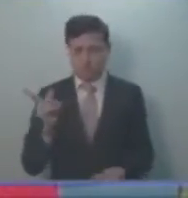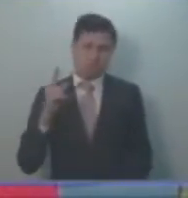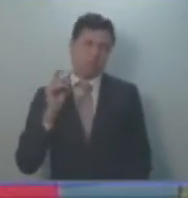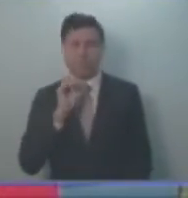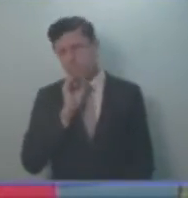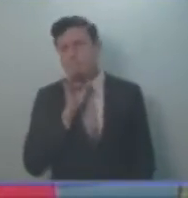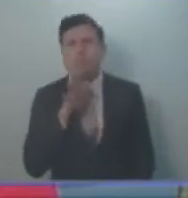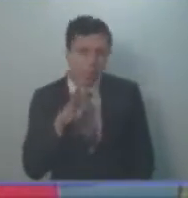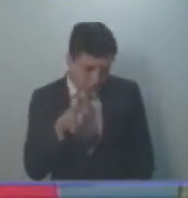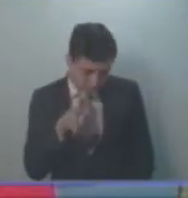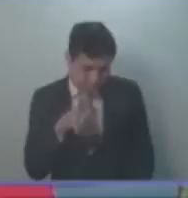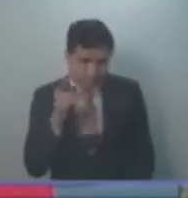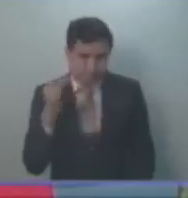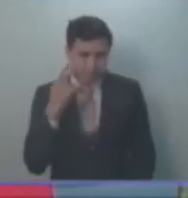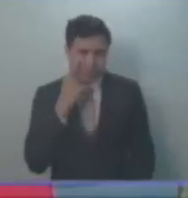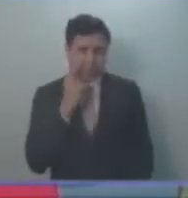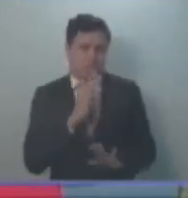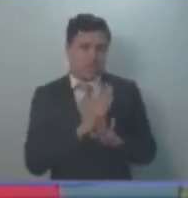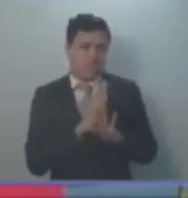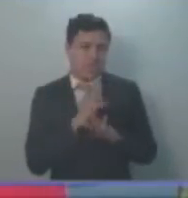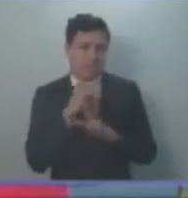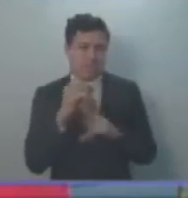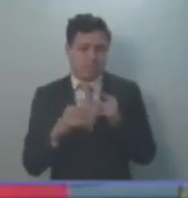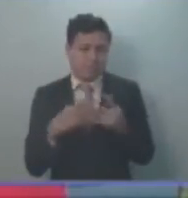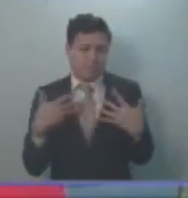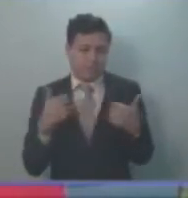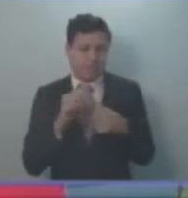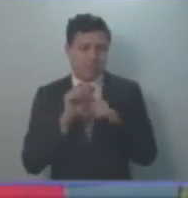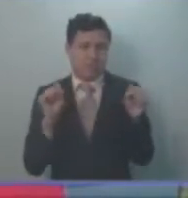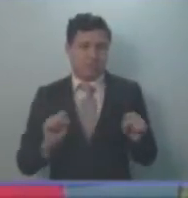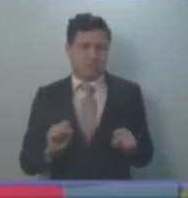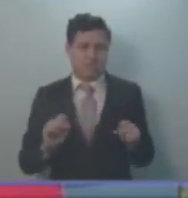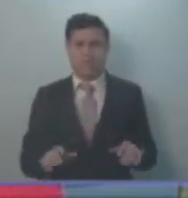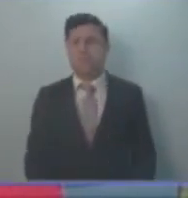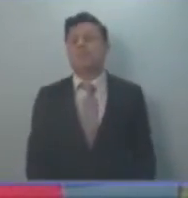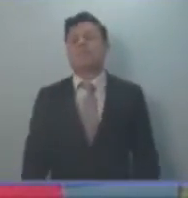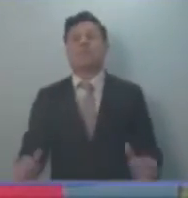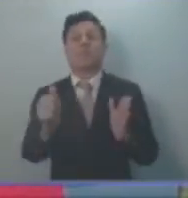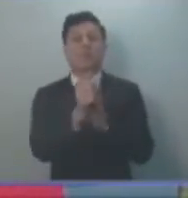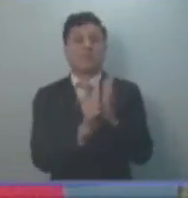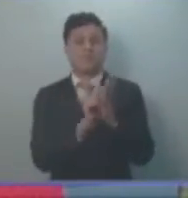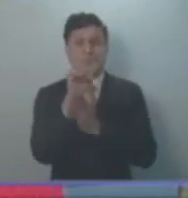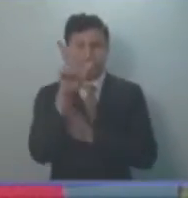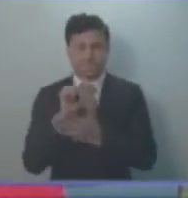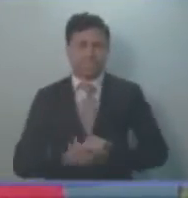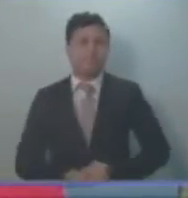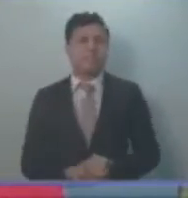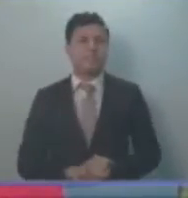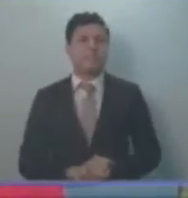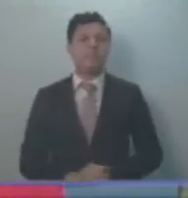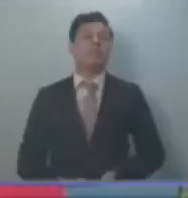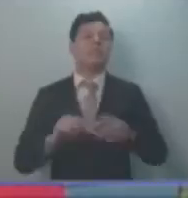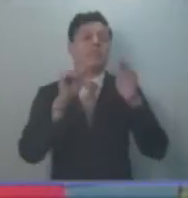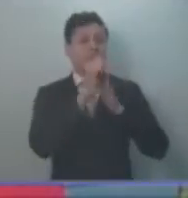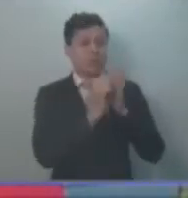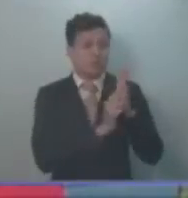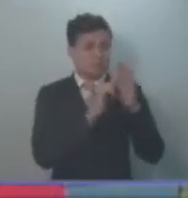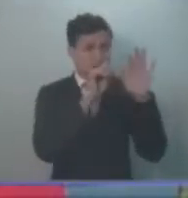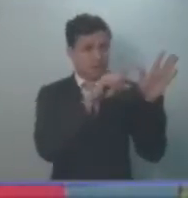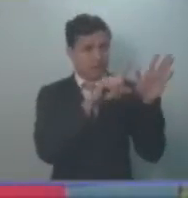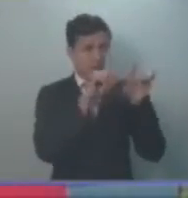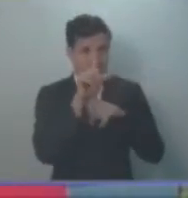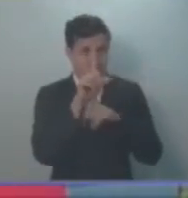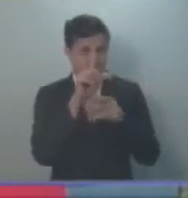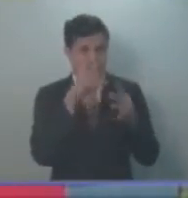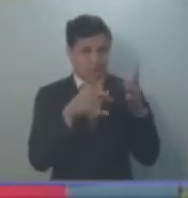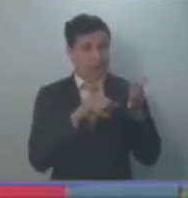el tratamiento respectivo. Artículo 3. Incorpórese un artículo 61A de